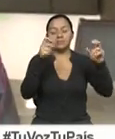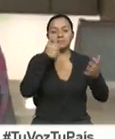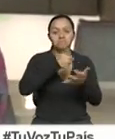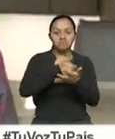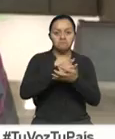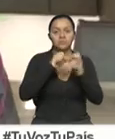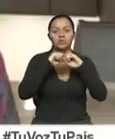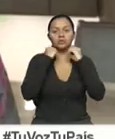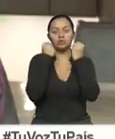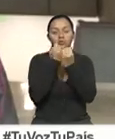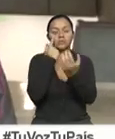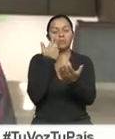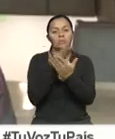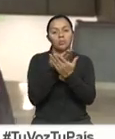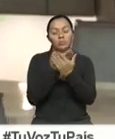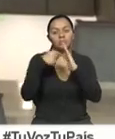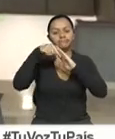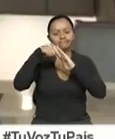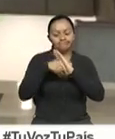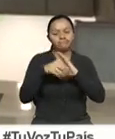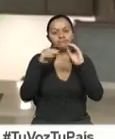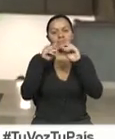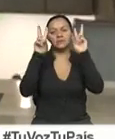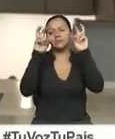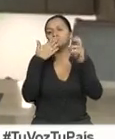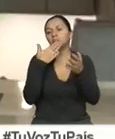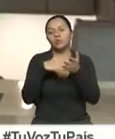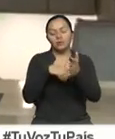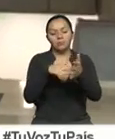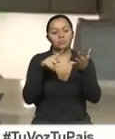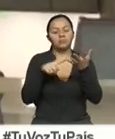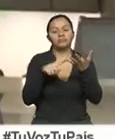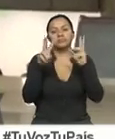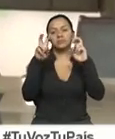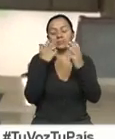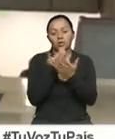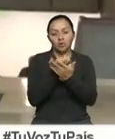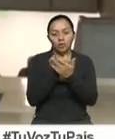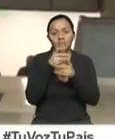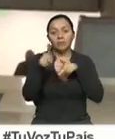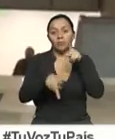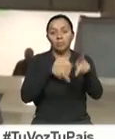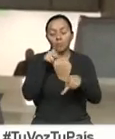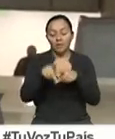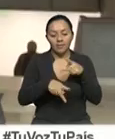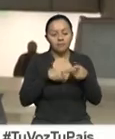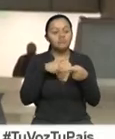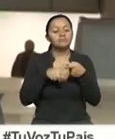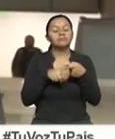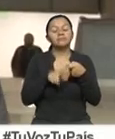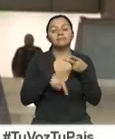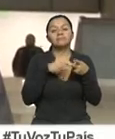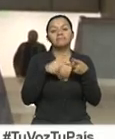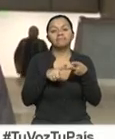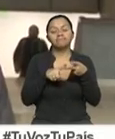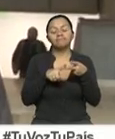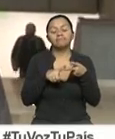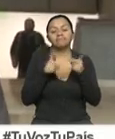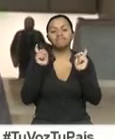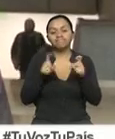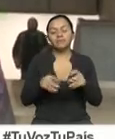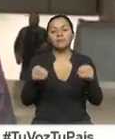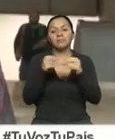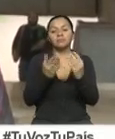está planteando que hay que profundizar, temas que tienen que ver, por ejemplo, con los temas de economía popular y solidaria, recogiendo siempre